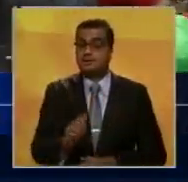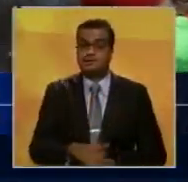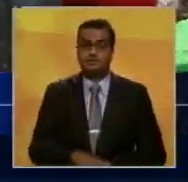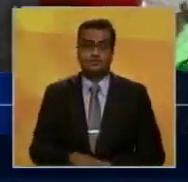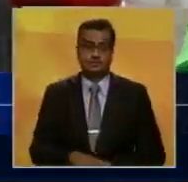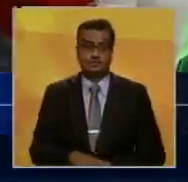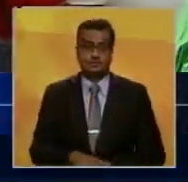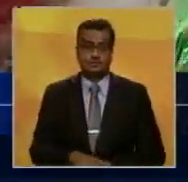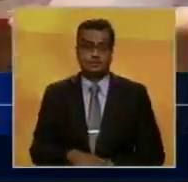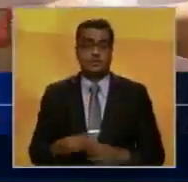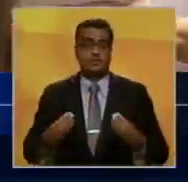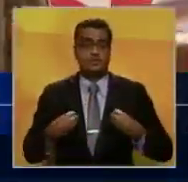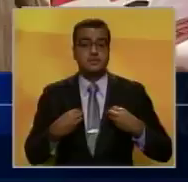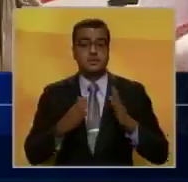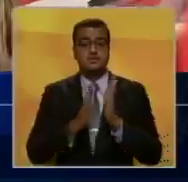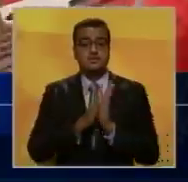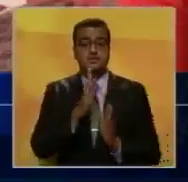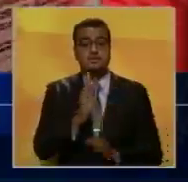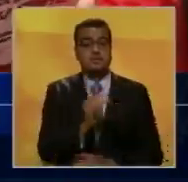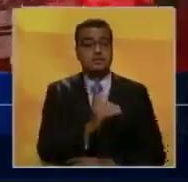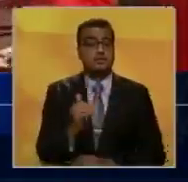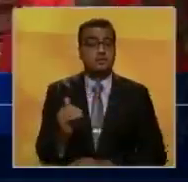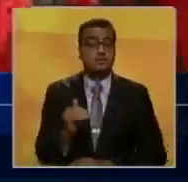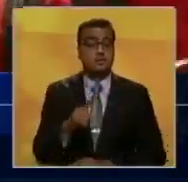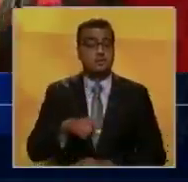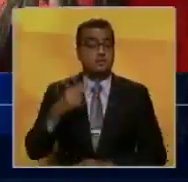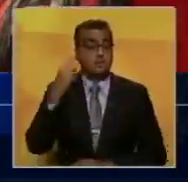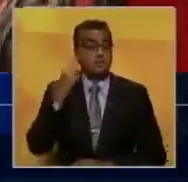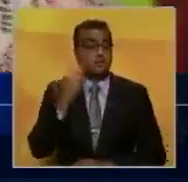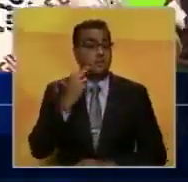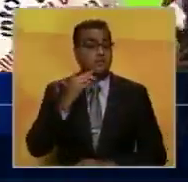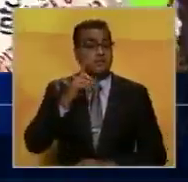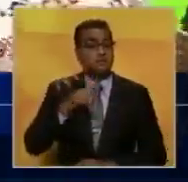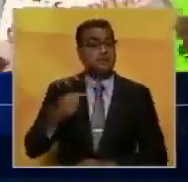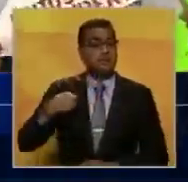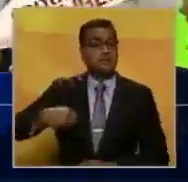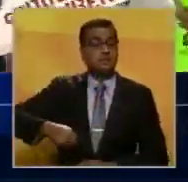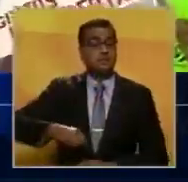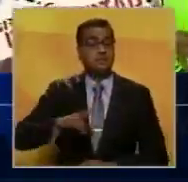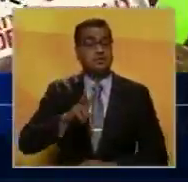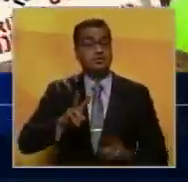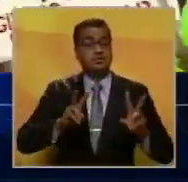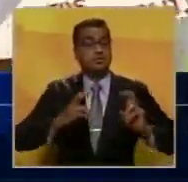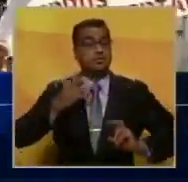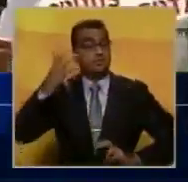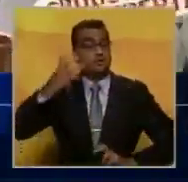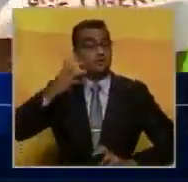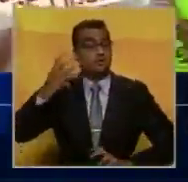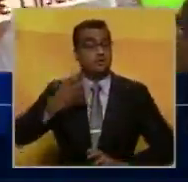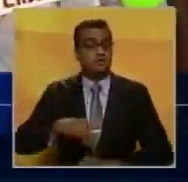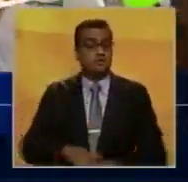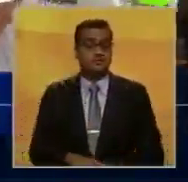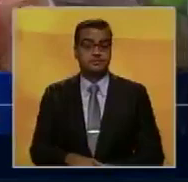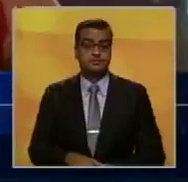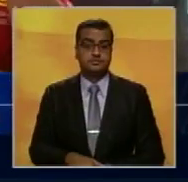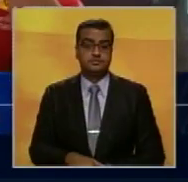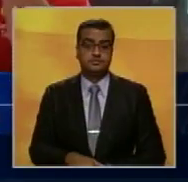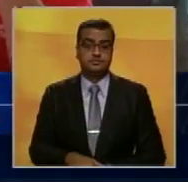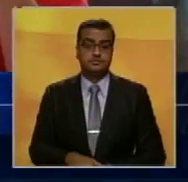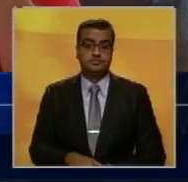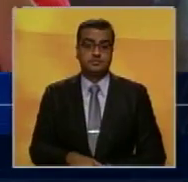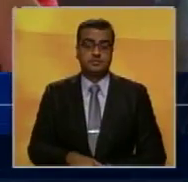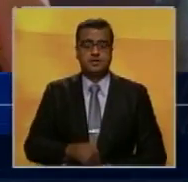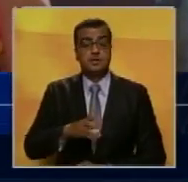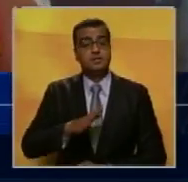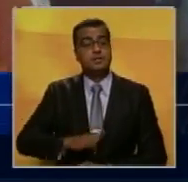Los habitantes de Santa Cruz de Bucaral y del municipio Bolívar también cuentan con 2 nuevas emisoras comunitarias. Aquí estamos